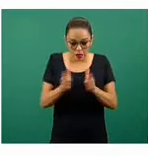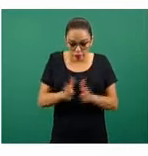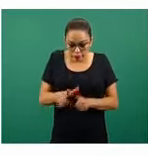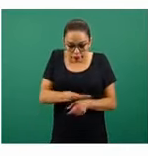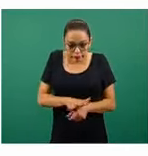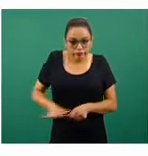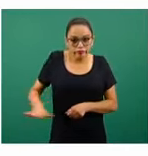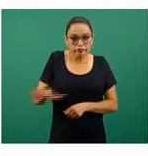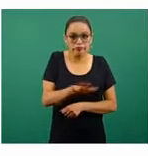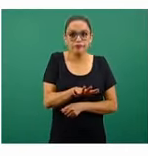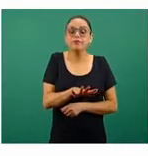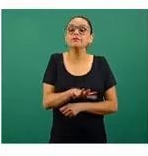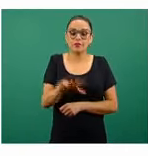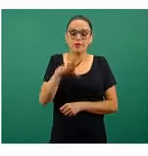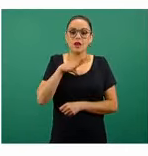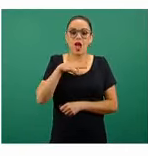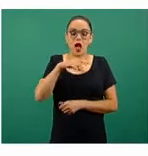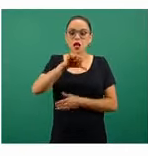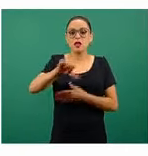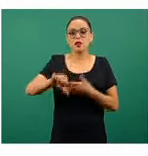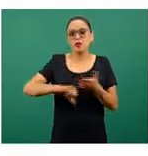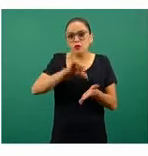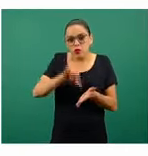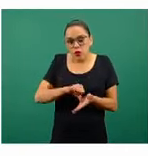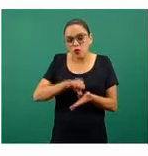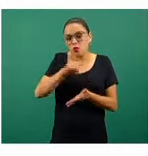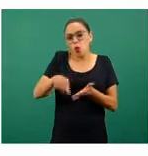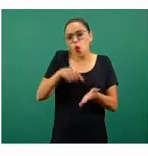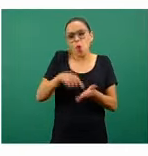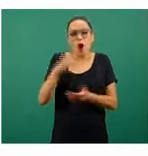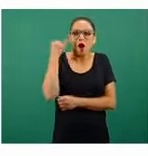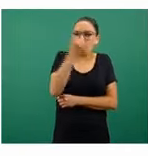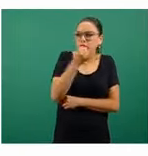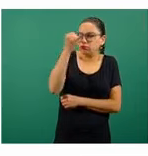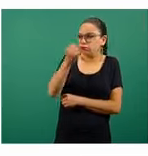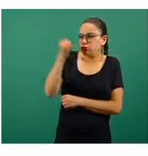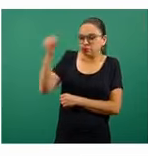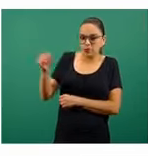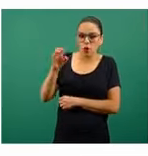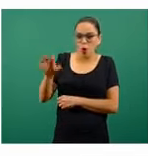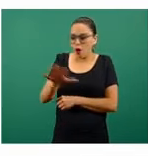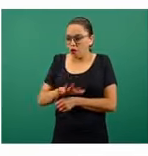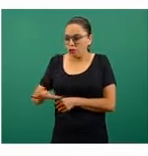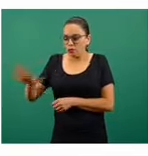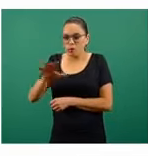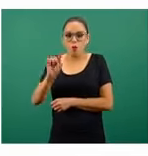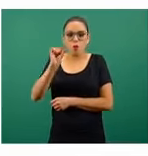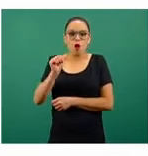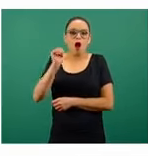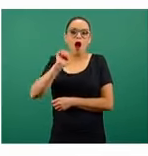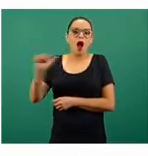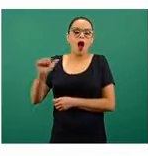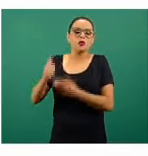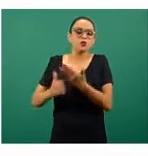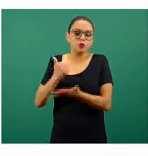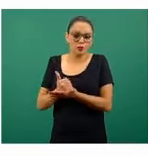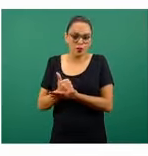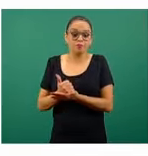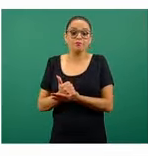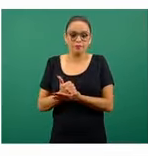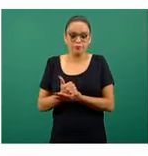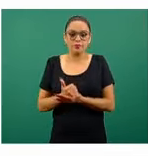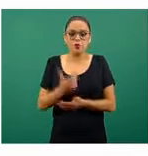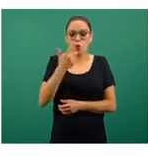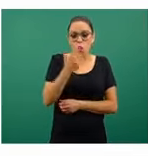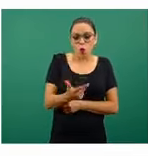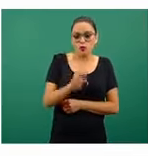están en centros urbanos o área metropolitana, en donde sí tenemos también letalidades de 8 y de 8.4, que de hecho son las que